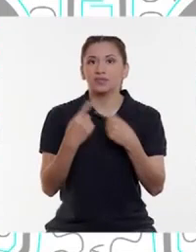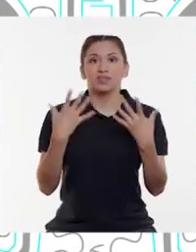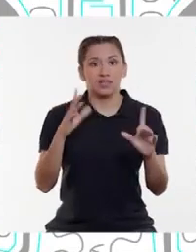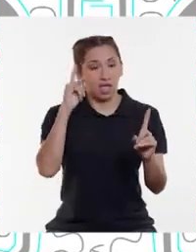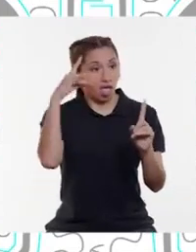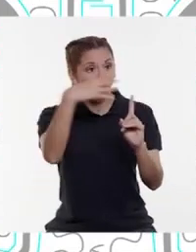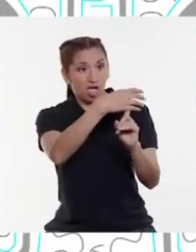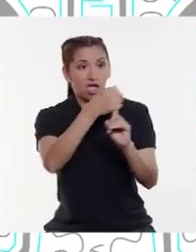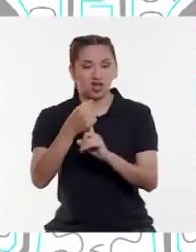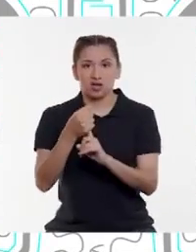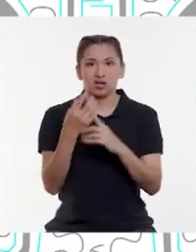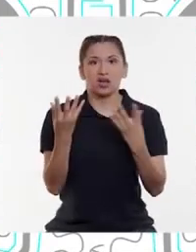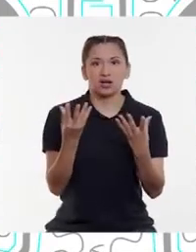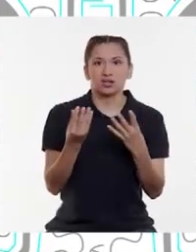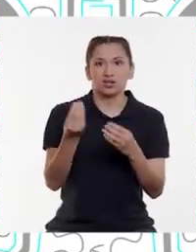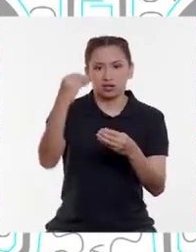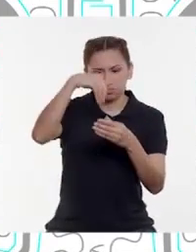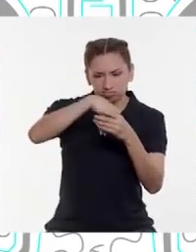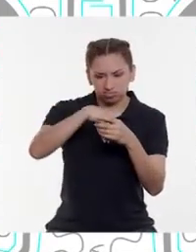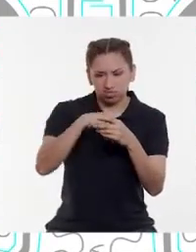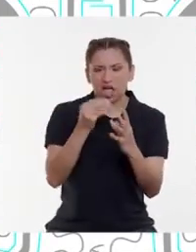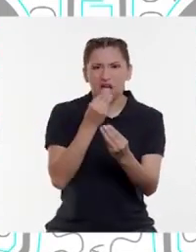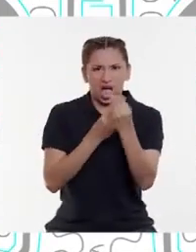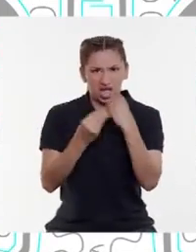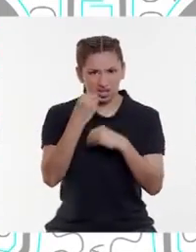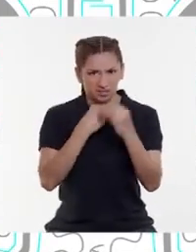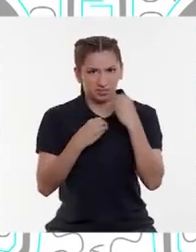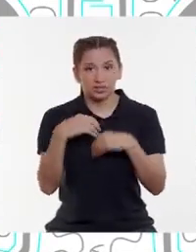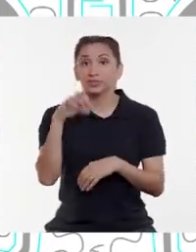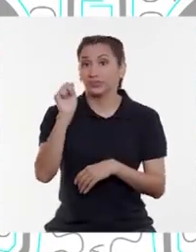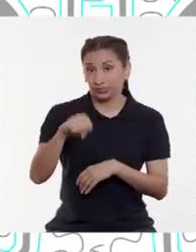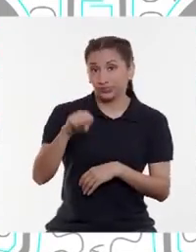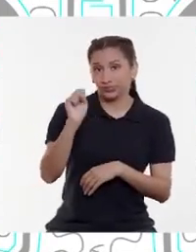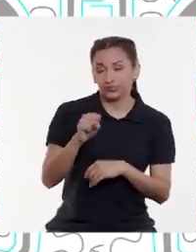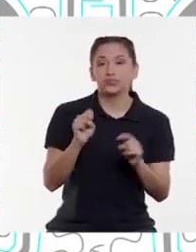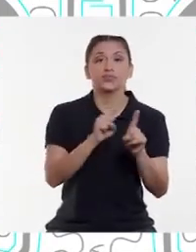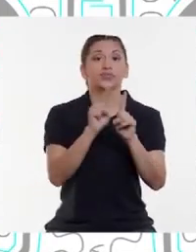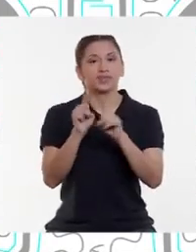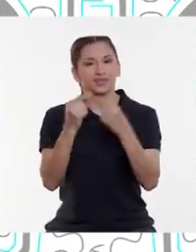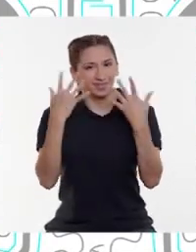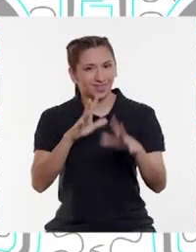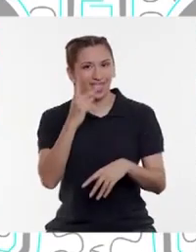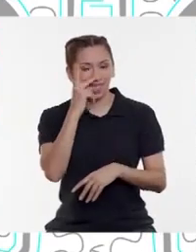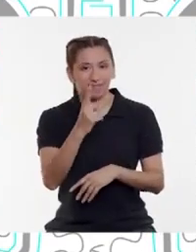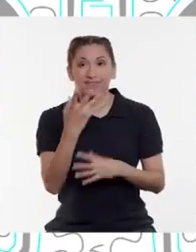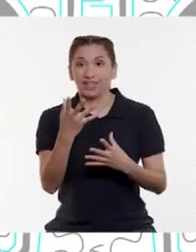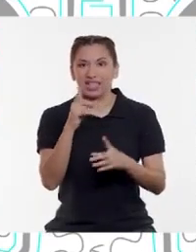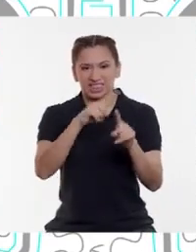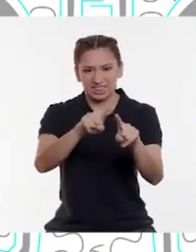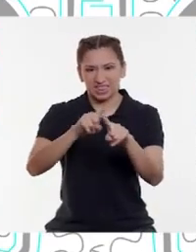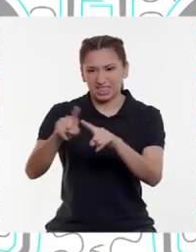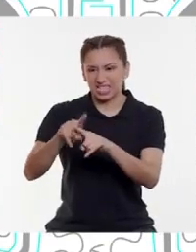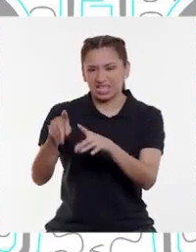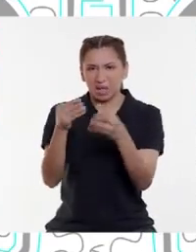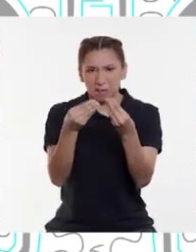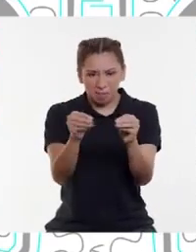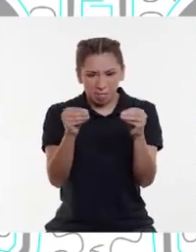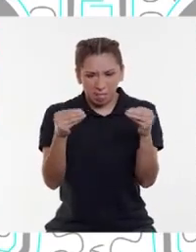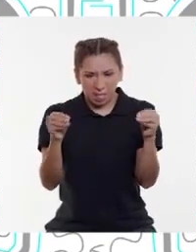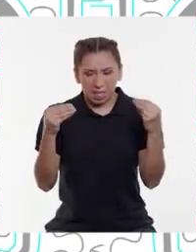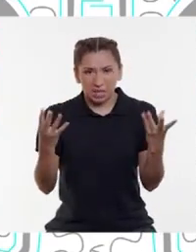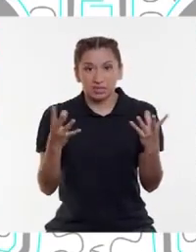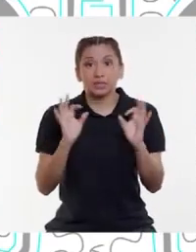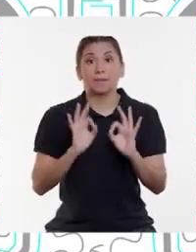hecho de que han logrado introducirse dentro de la cadena alimenticia. Sí, también vimos que ingerir esos microplásticos